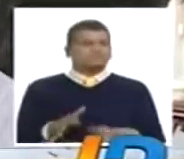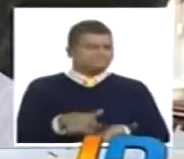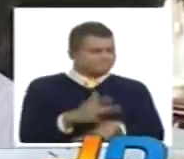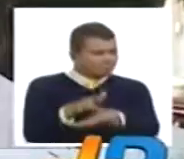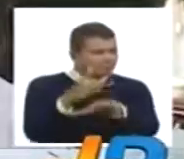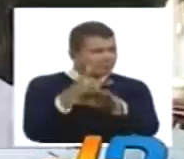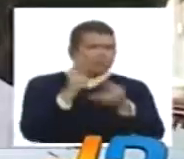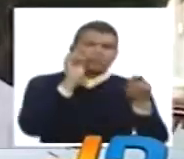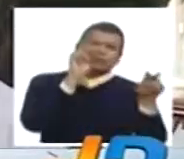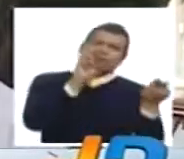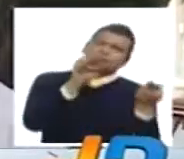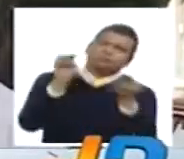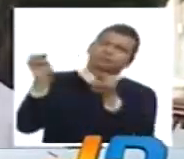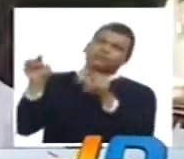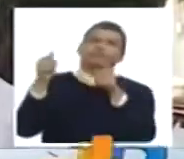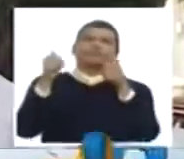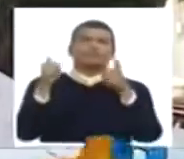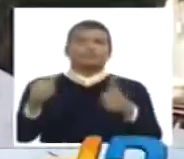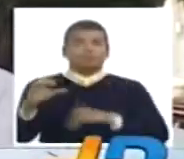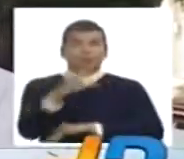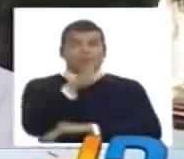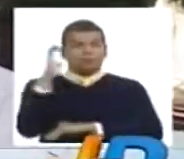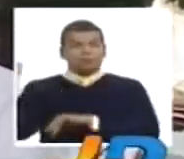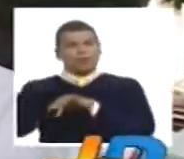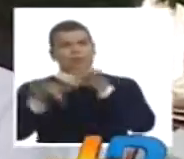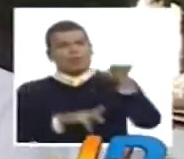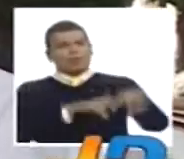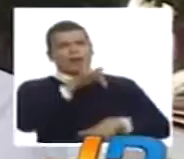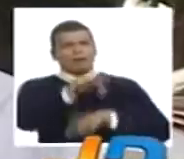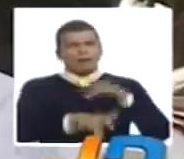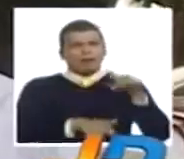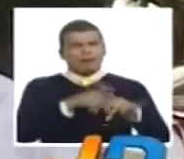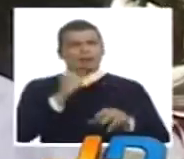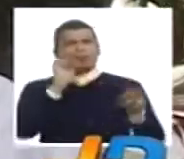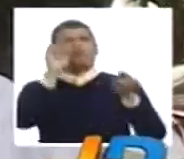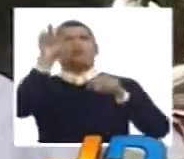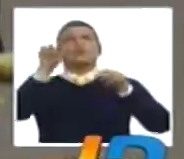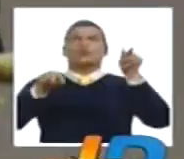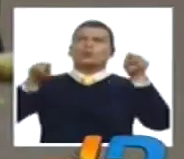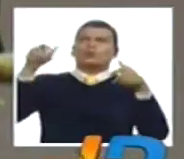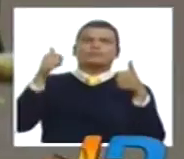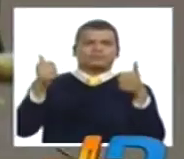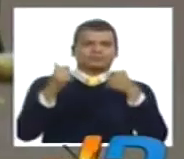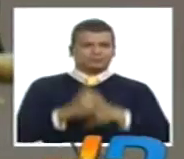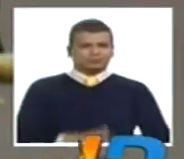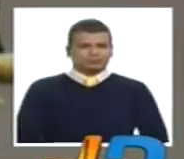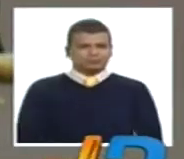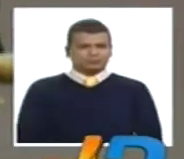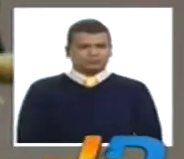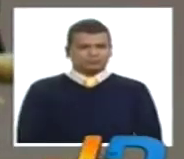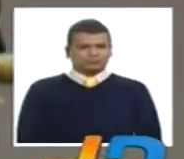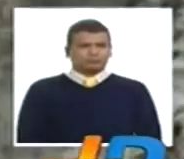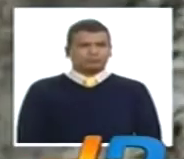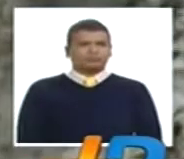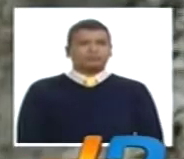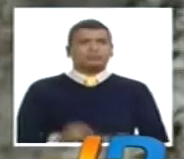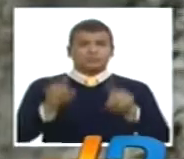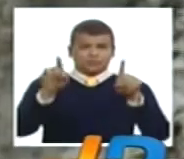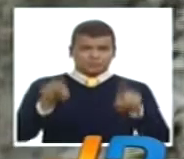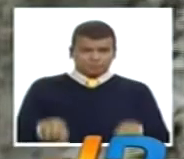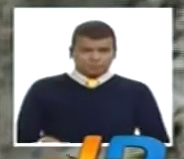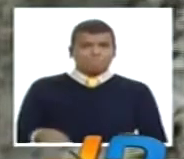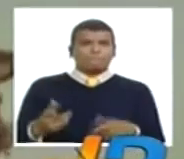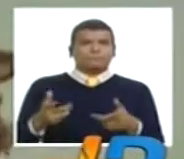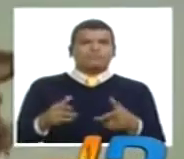y quiere posicionar nuestro país como un destino de clase internacional para el turismo de observación de aves. Bird Fair también contará con salidas de